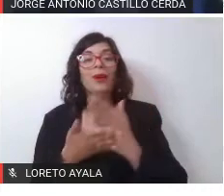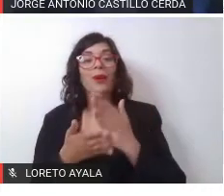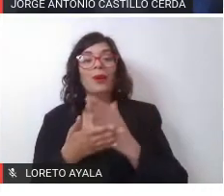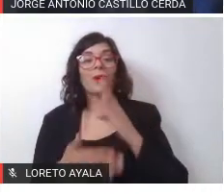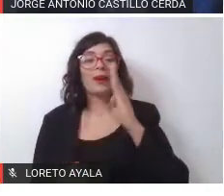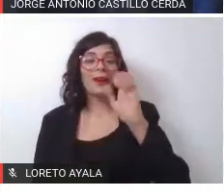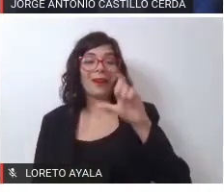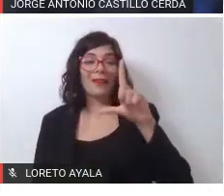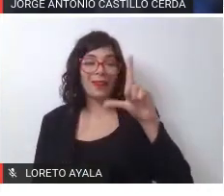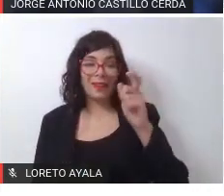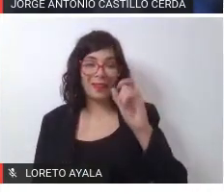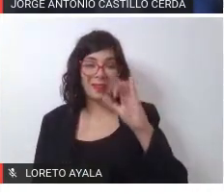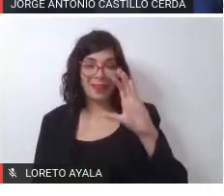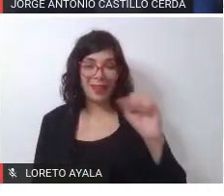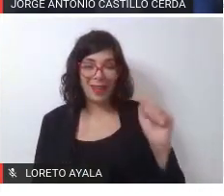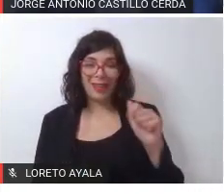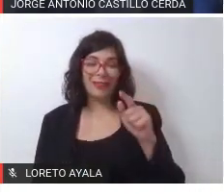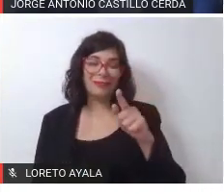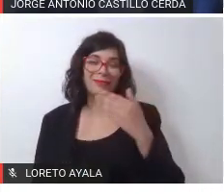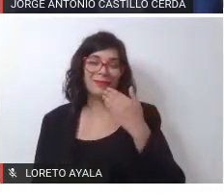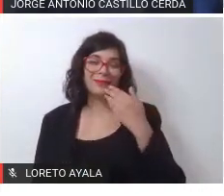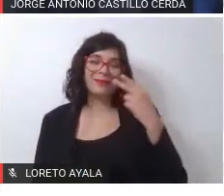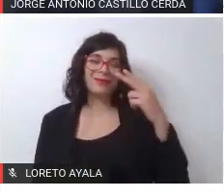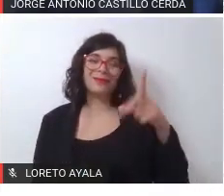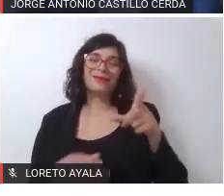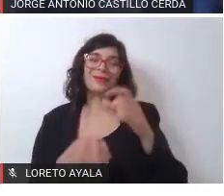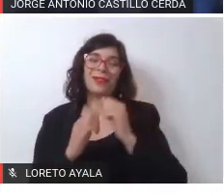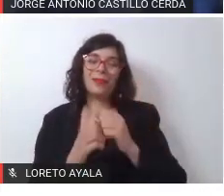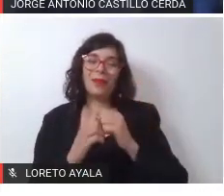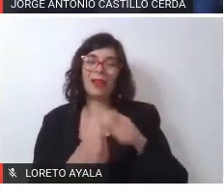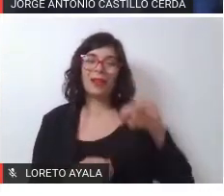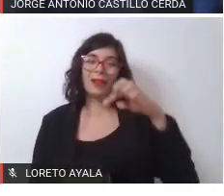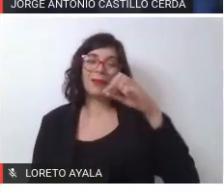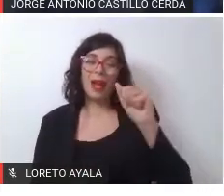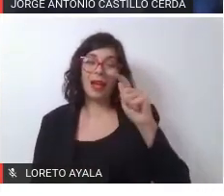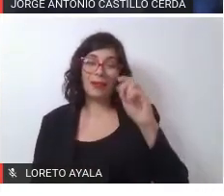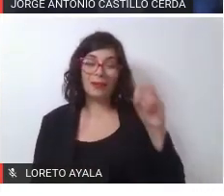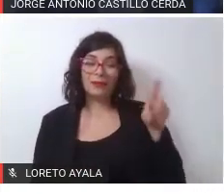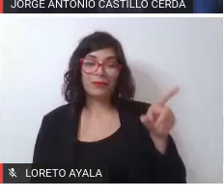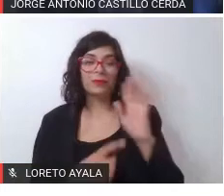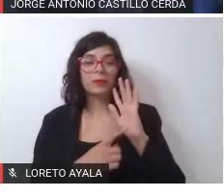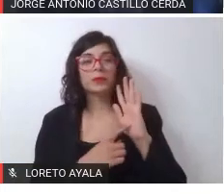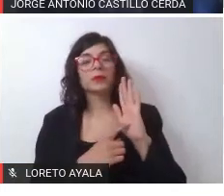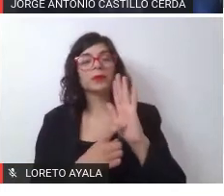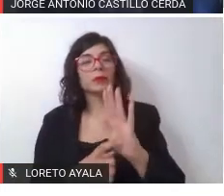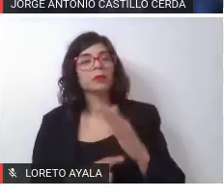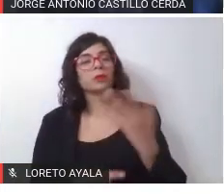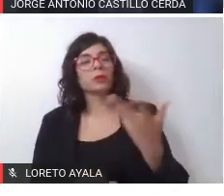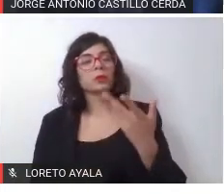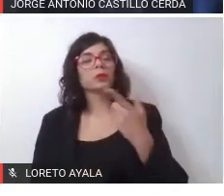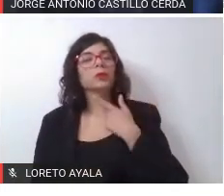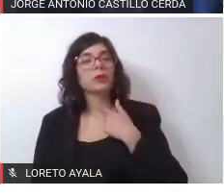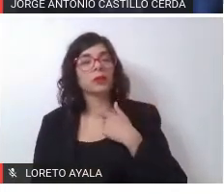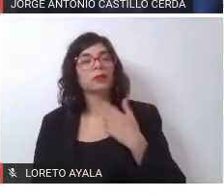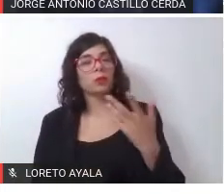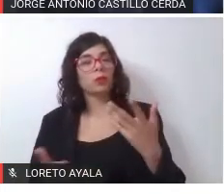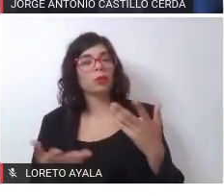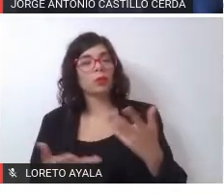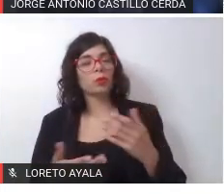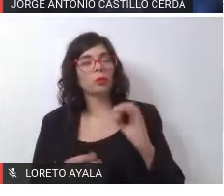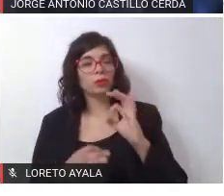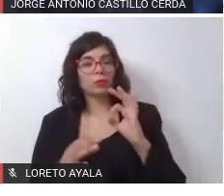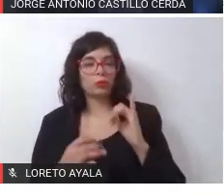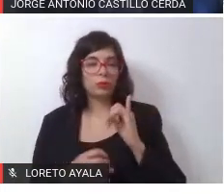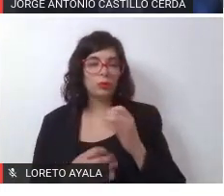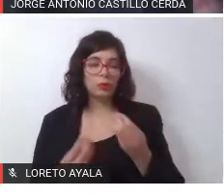Patito Venega, que, de Chiguayante, que de verdad fue una presentación muy, muy interesante. Y para seguir, para